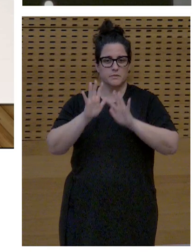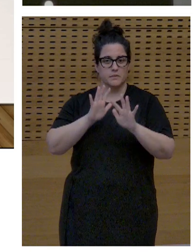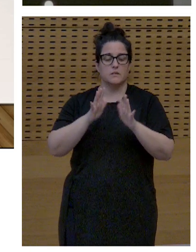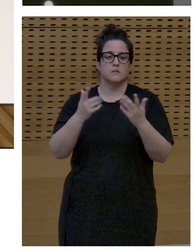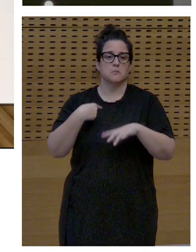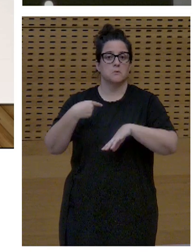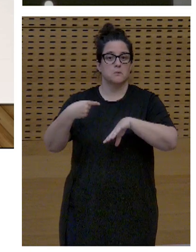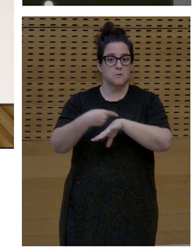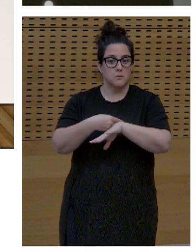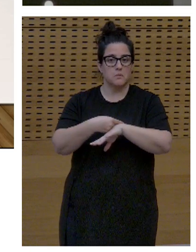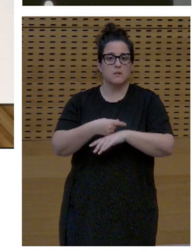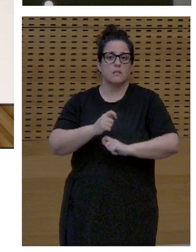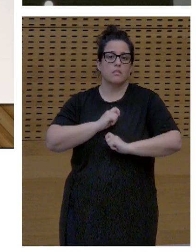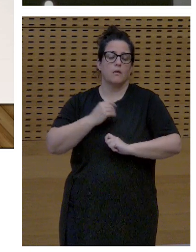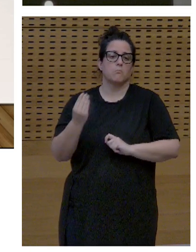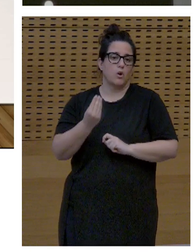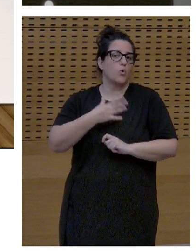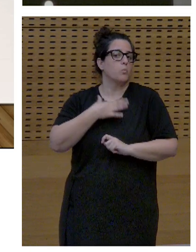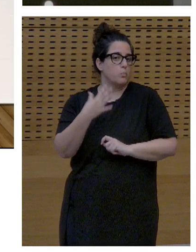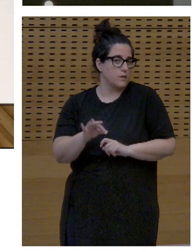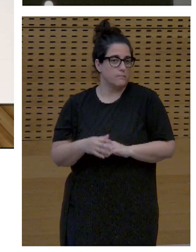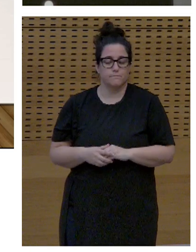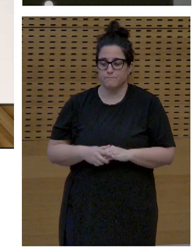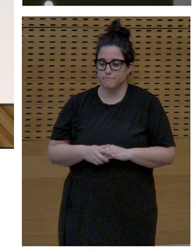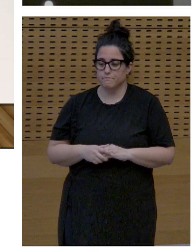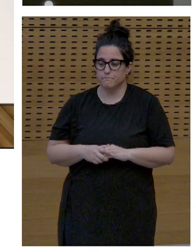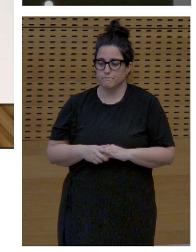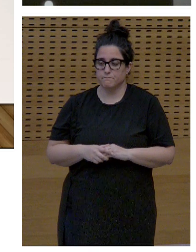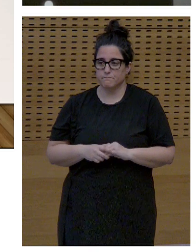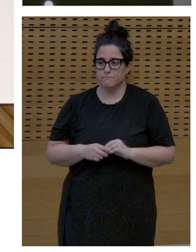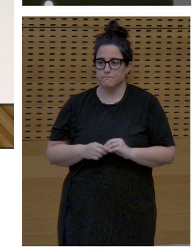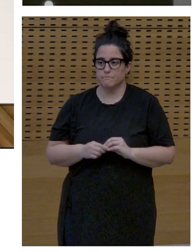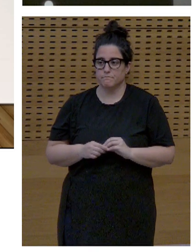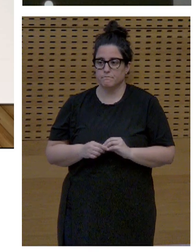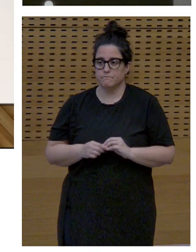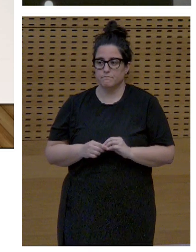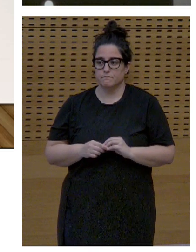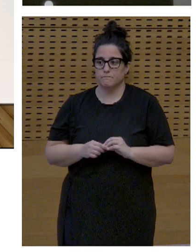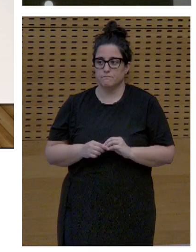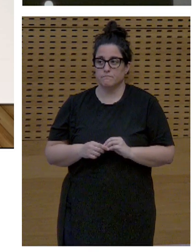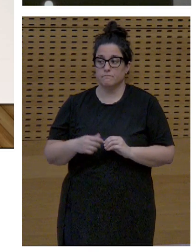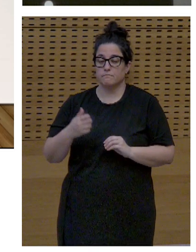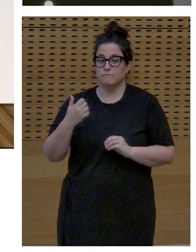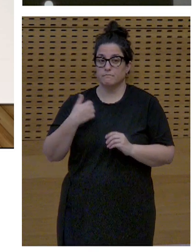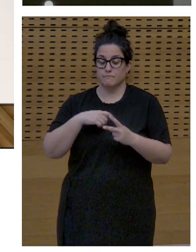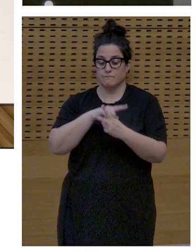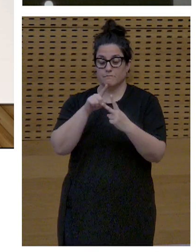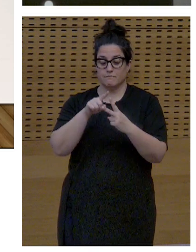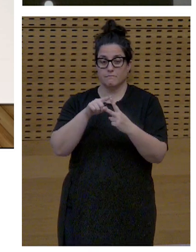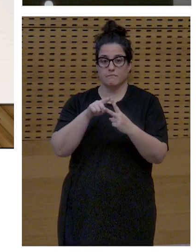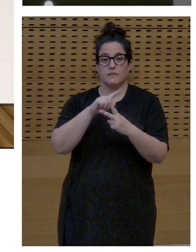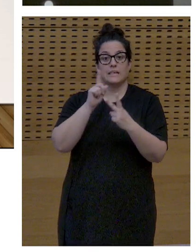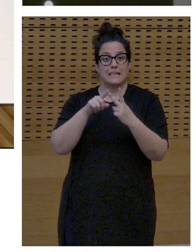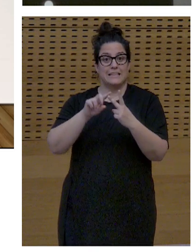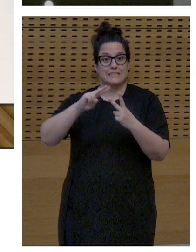una mejoría en el estado del día a día. Y después de las terapias de segunda línea pasaríamos a lo que se